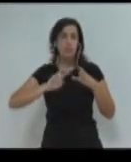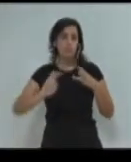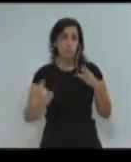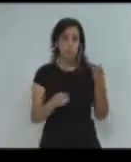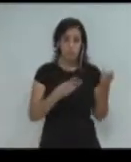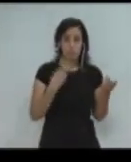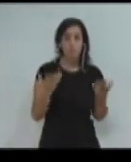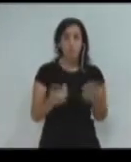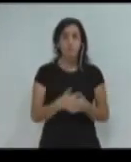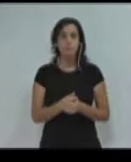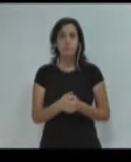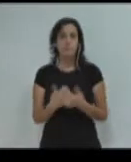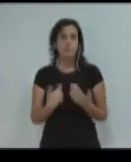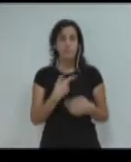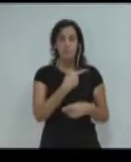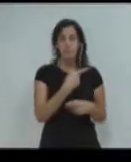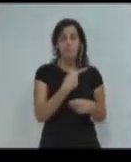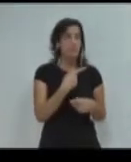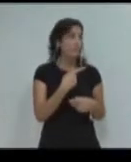eso es. Eso es mero Solución. diseño.